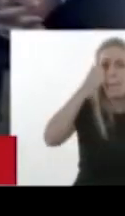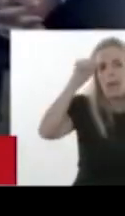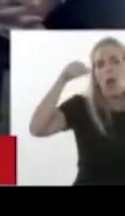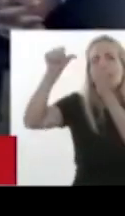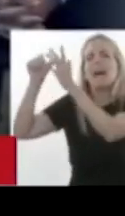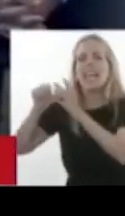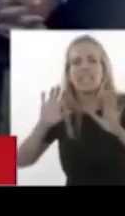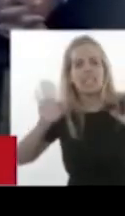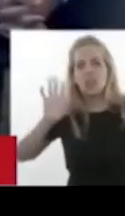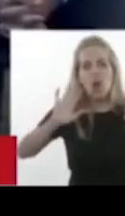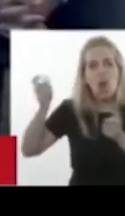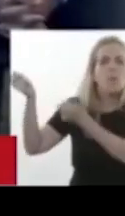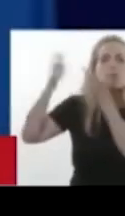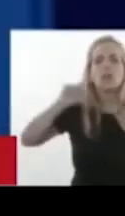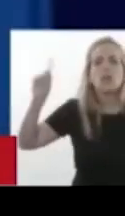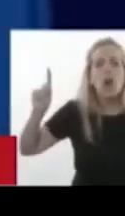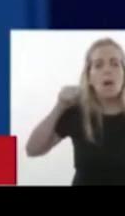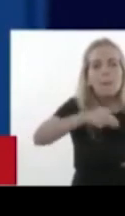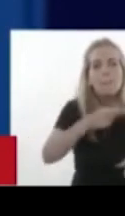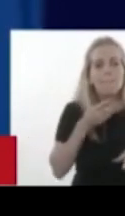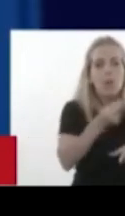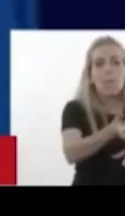dan trabajo.